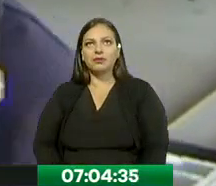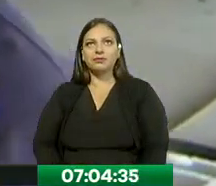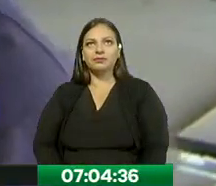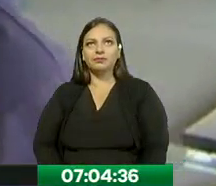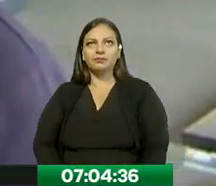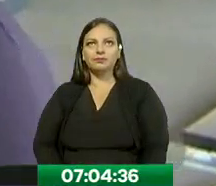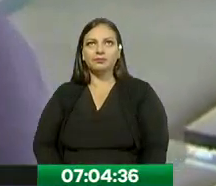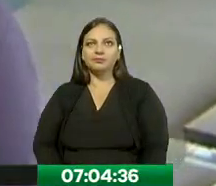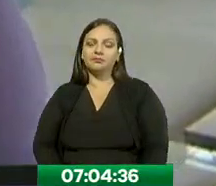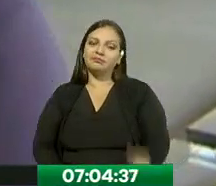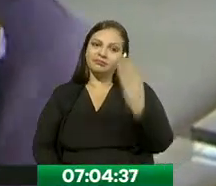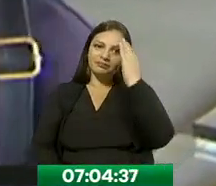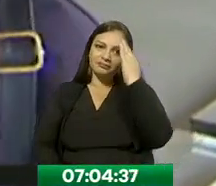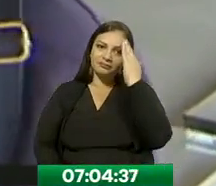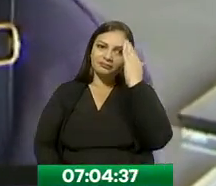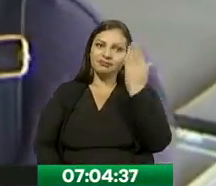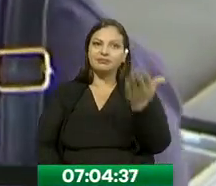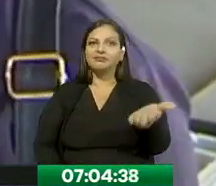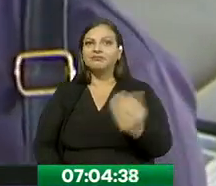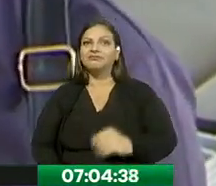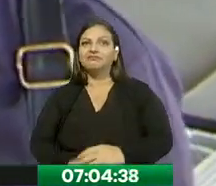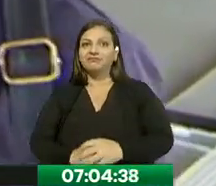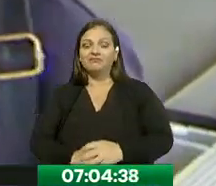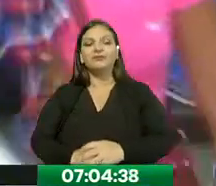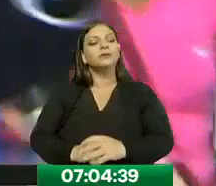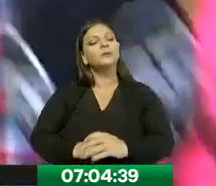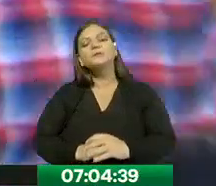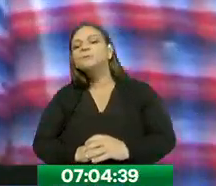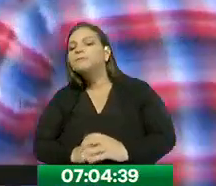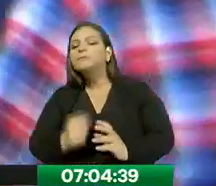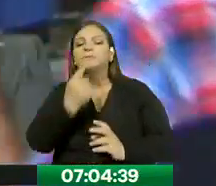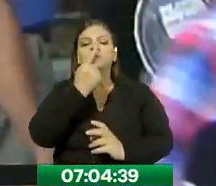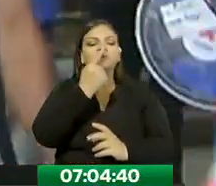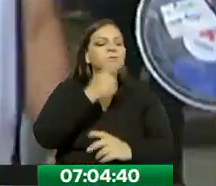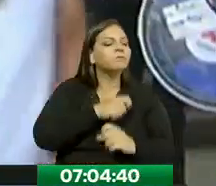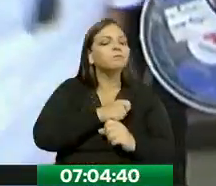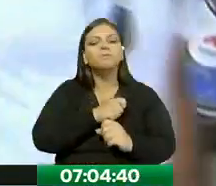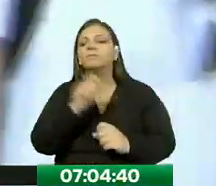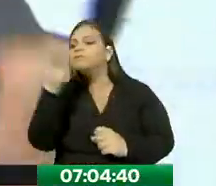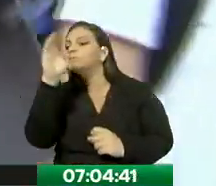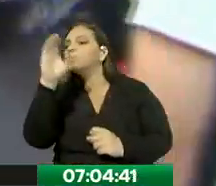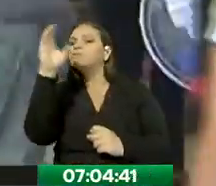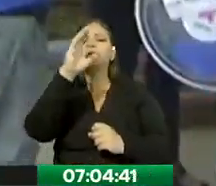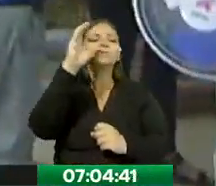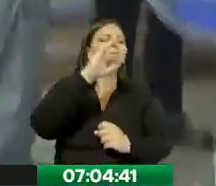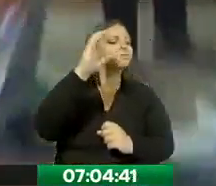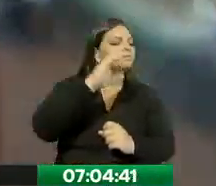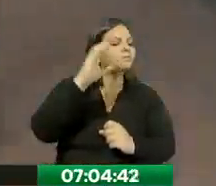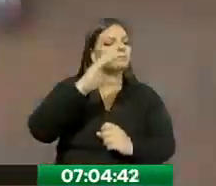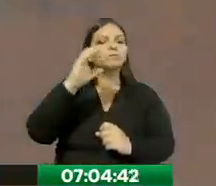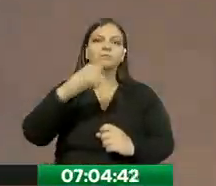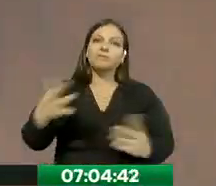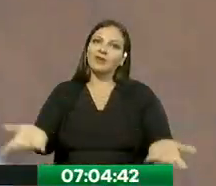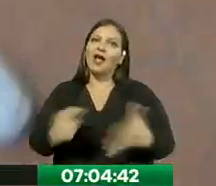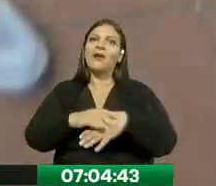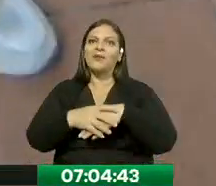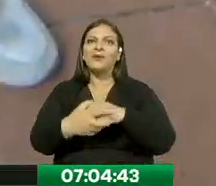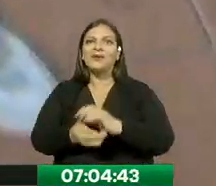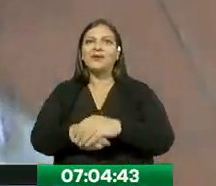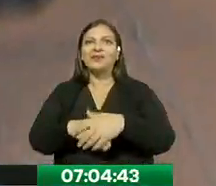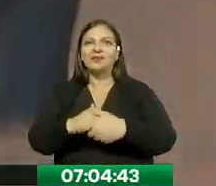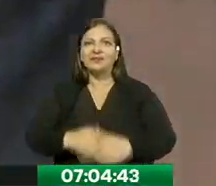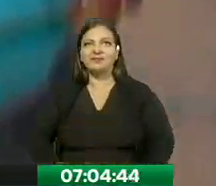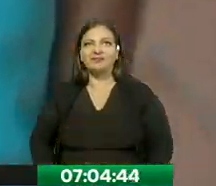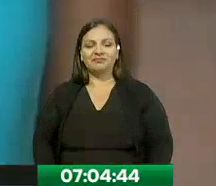multitud todo, entonces, ¿para qué sí? Con tiempo aprovechando. Y usted viene cómodo a recorrer toda la bahía, aquí lo vengo así. Claro, porque aquí hay que venir así,